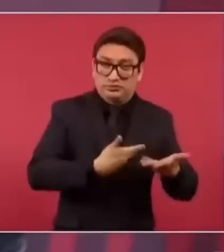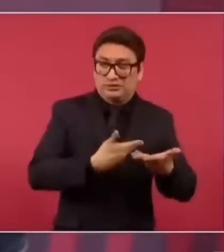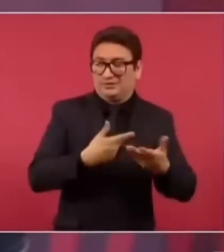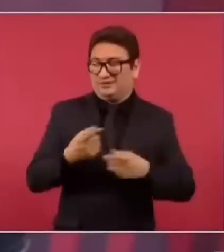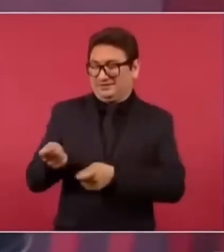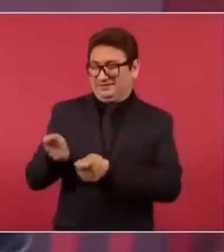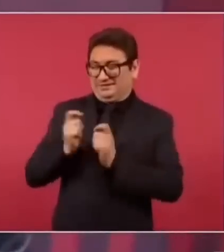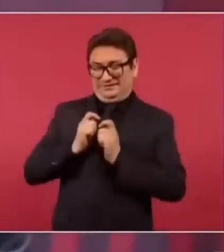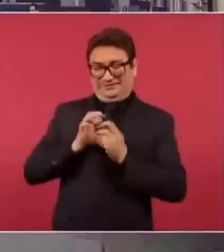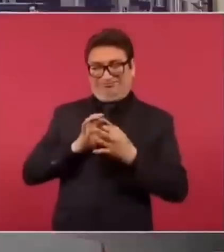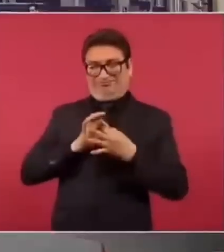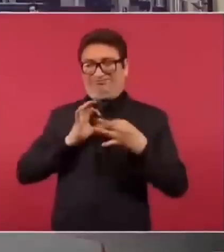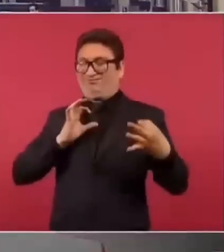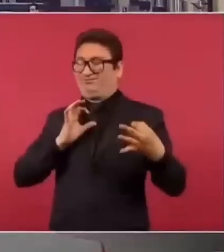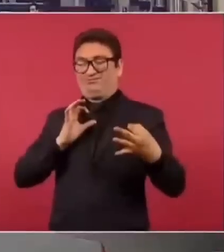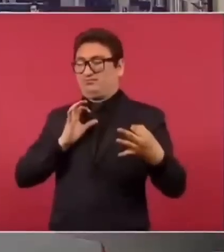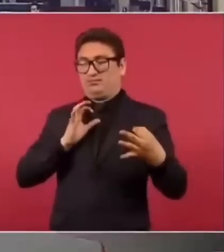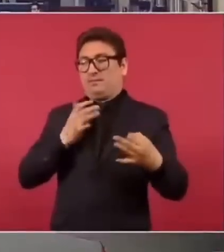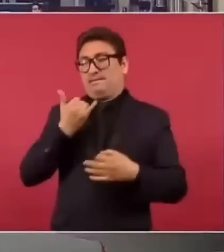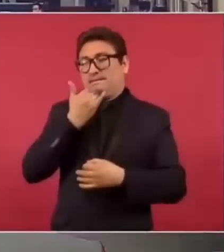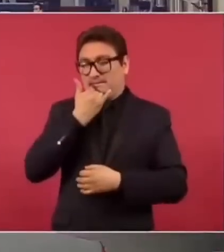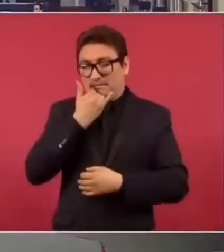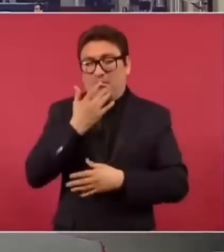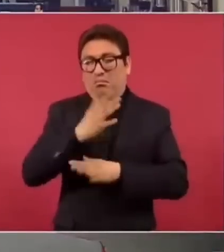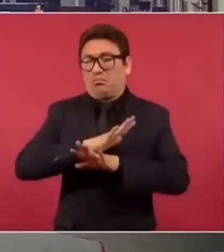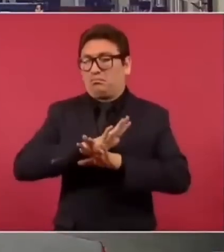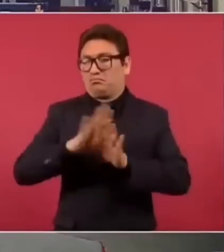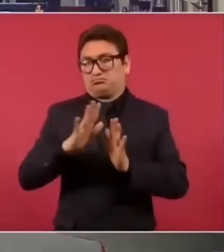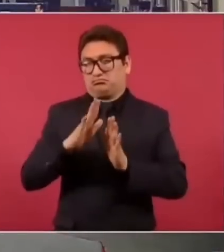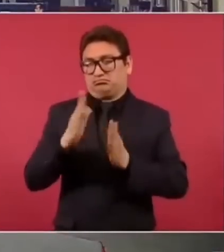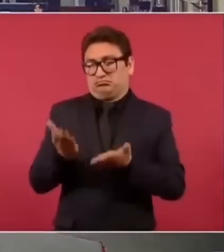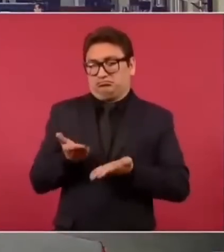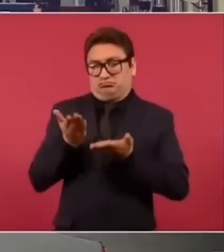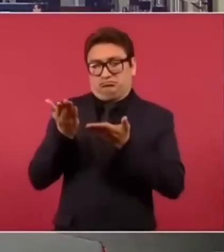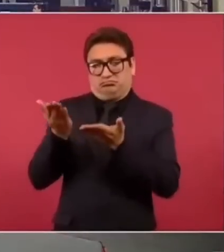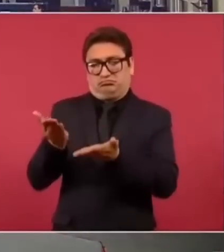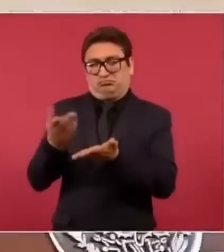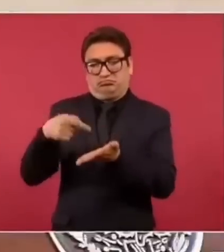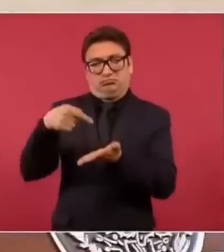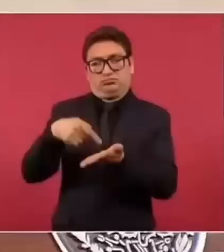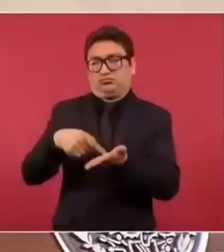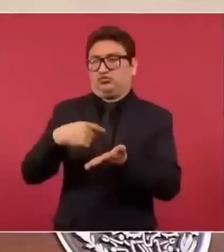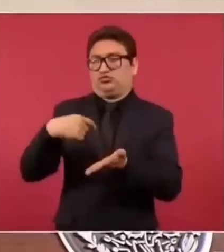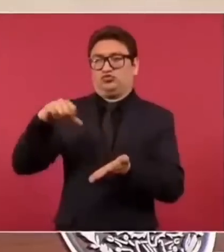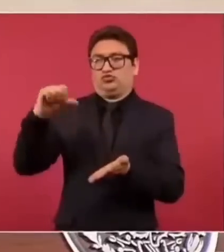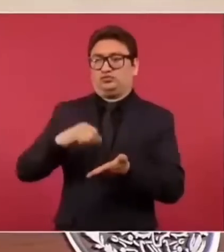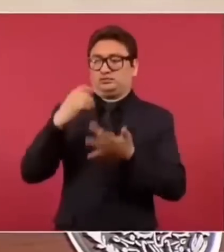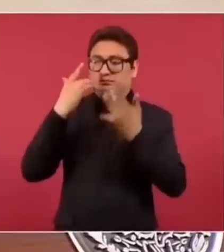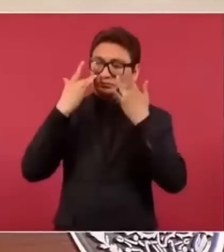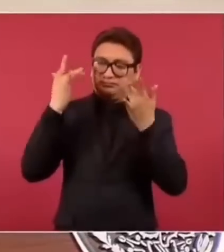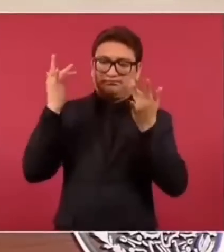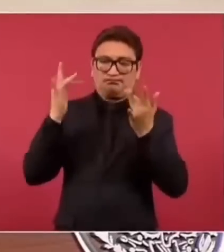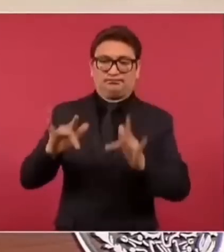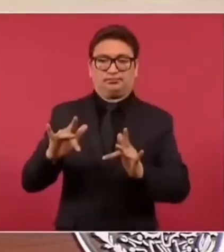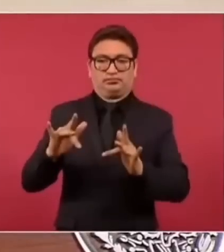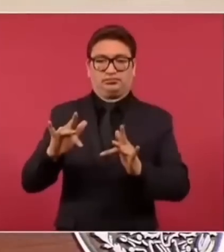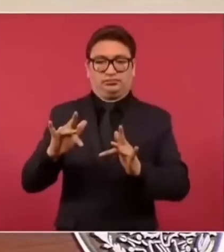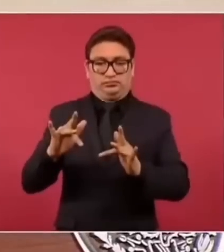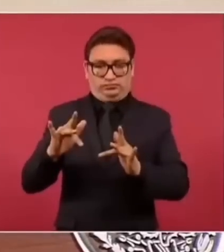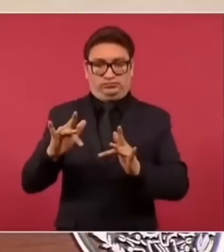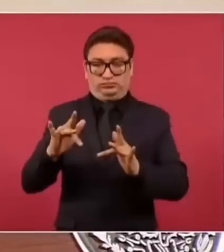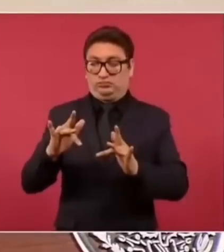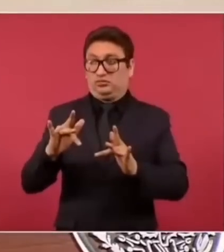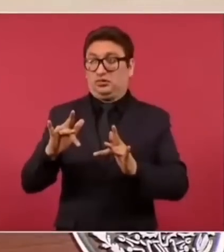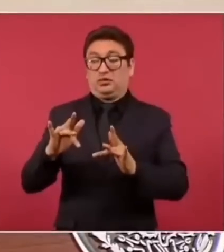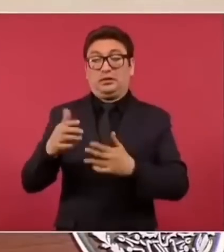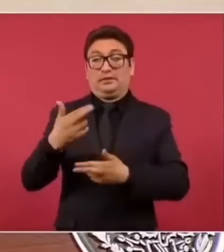Por lo tanto, le presento, o en consecuencia le presento mi renuncia con carácter